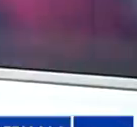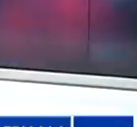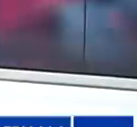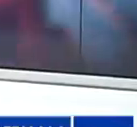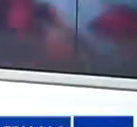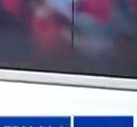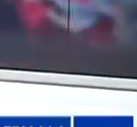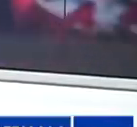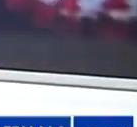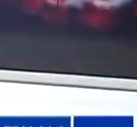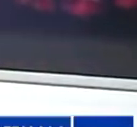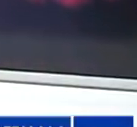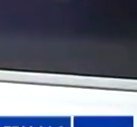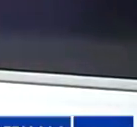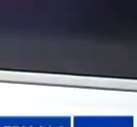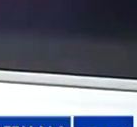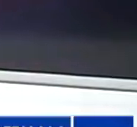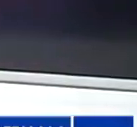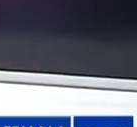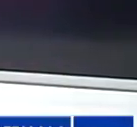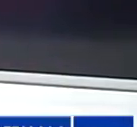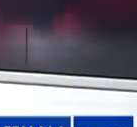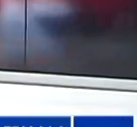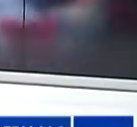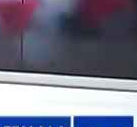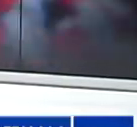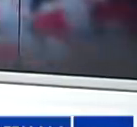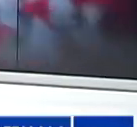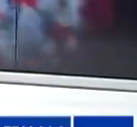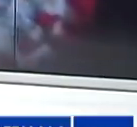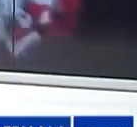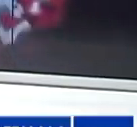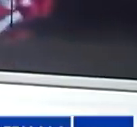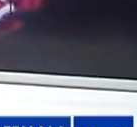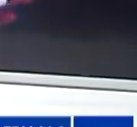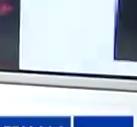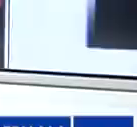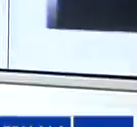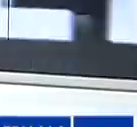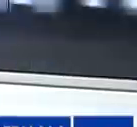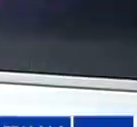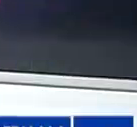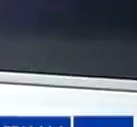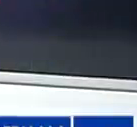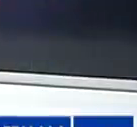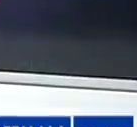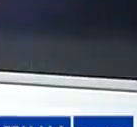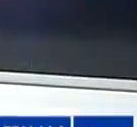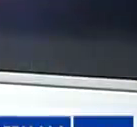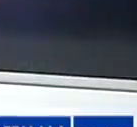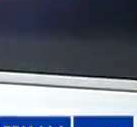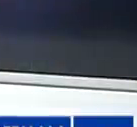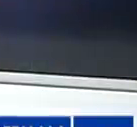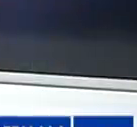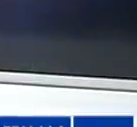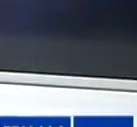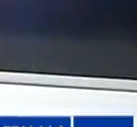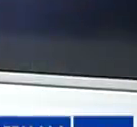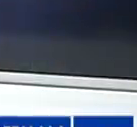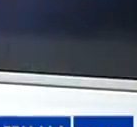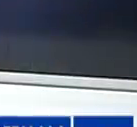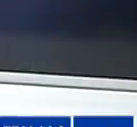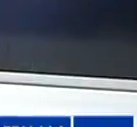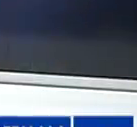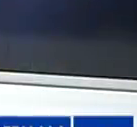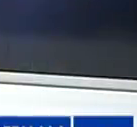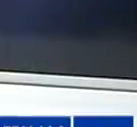El mandatario también se refería a las disposiciones dictadas para contener la propagación de la pandemia, pero anunció que el toque de